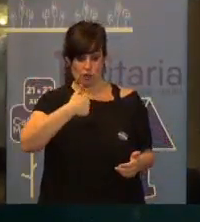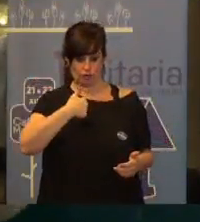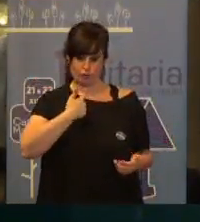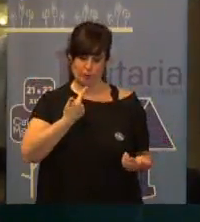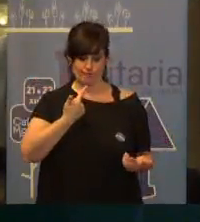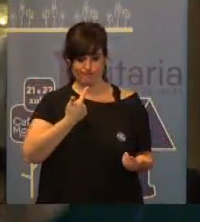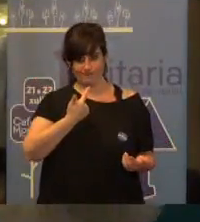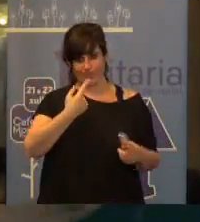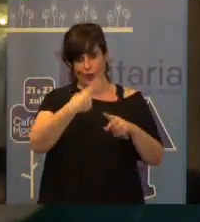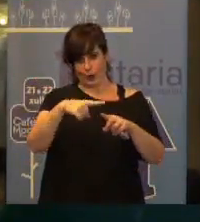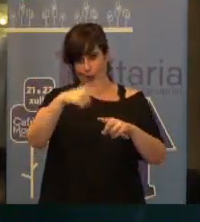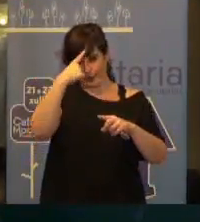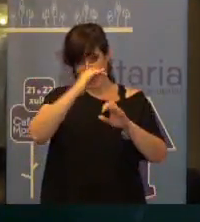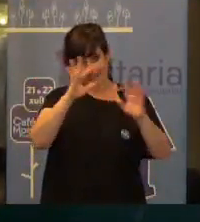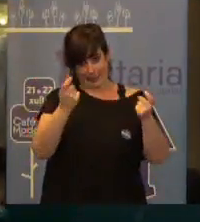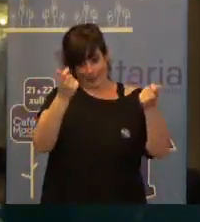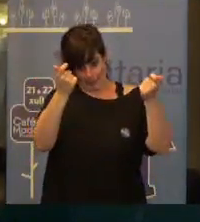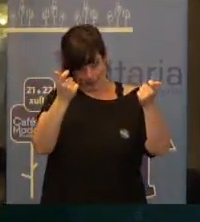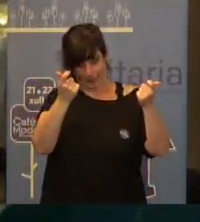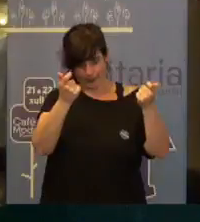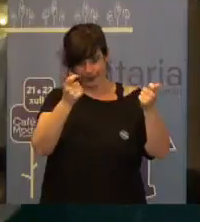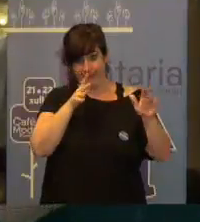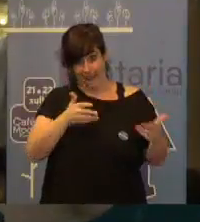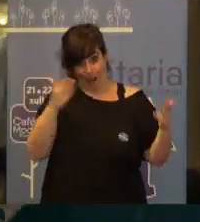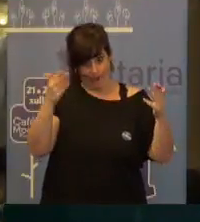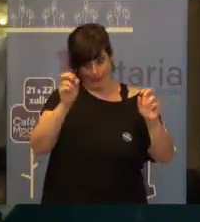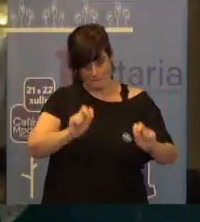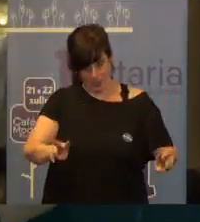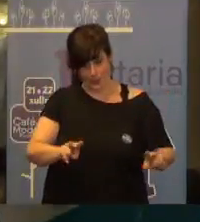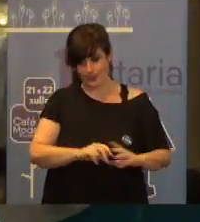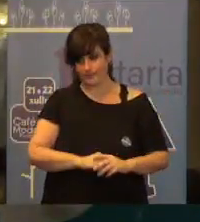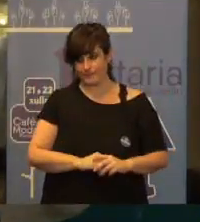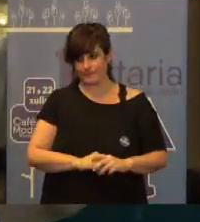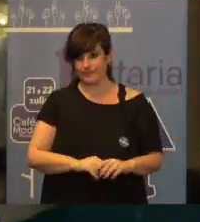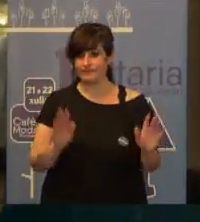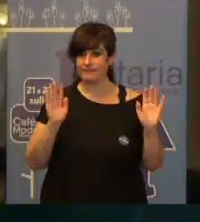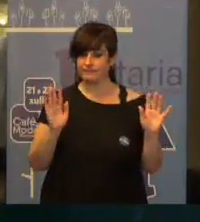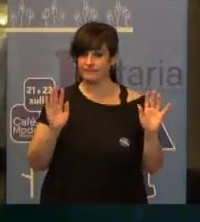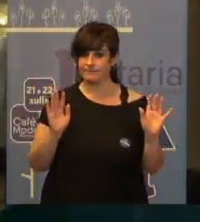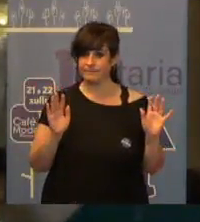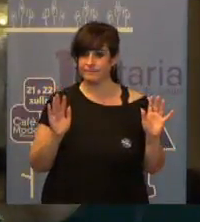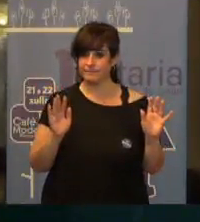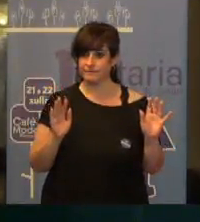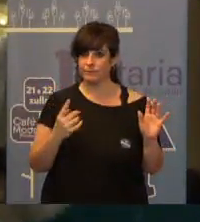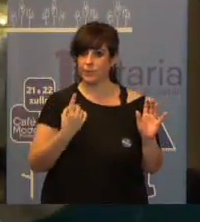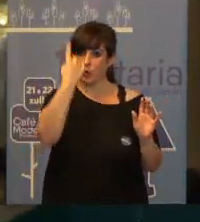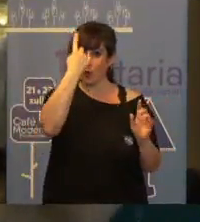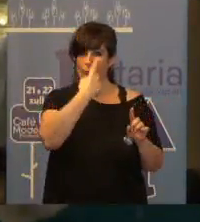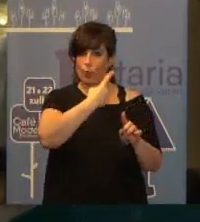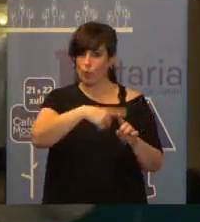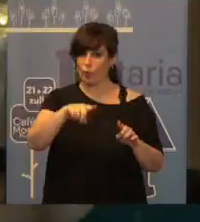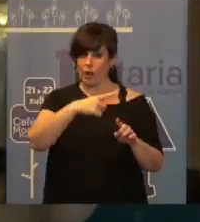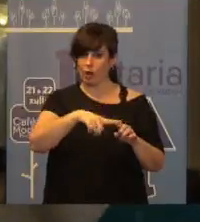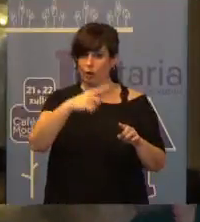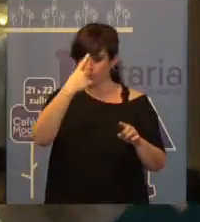certezas e en momentos menos que outras, pero unha certeza bastante que